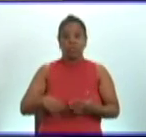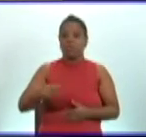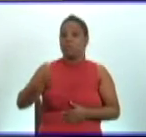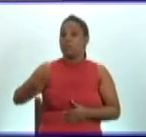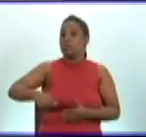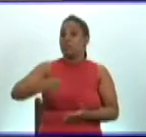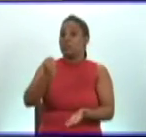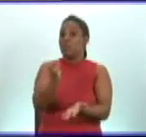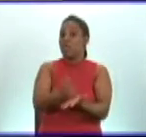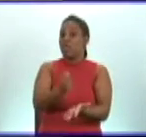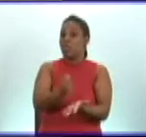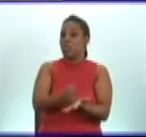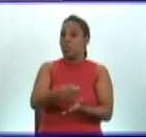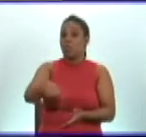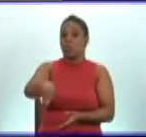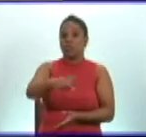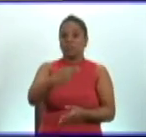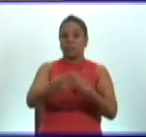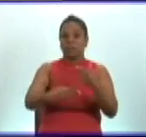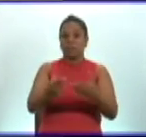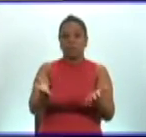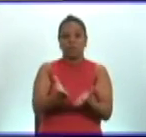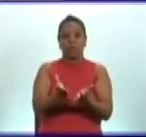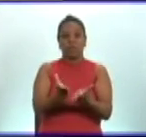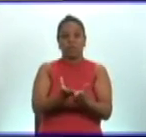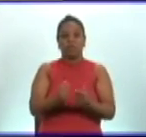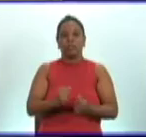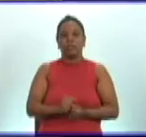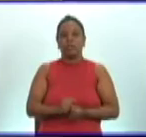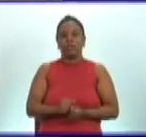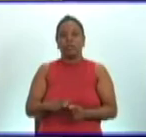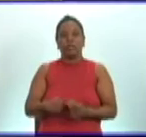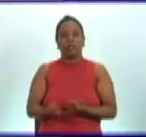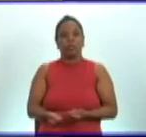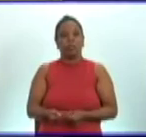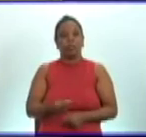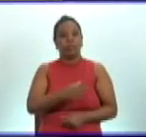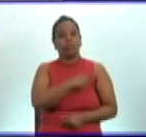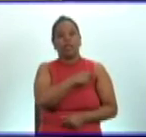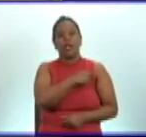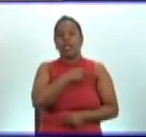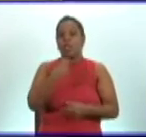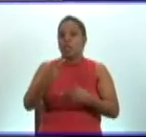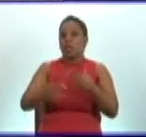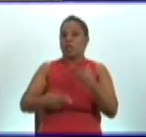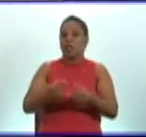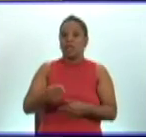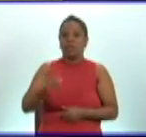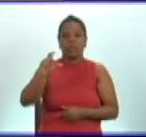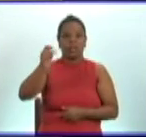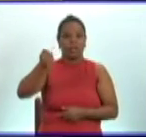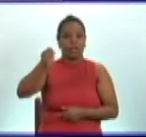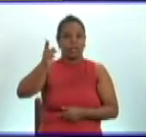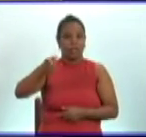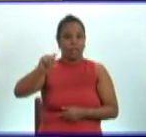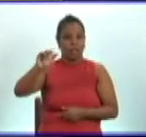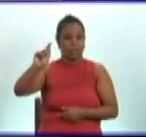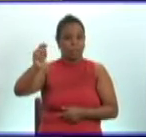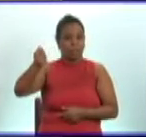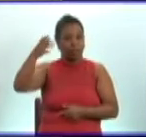una escena impactante sobre todo por el rol que desempeña el capitán Capdevila. Recuerden que va a ser precisamente este capitán